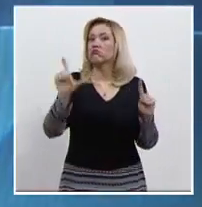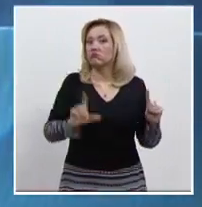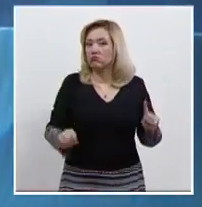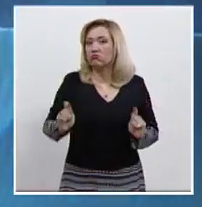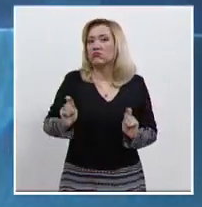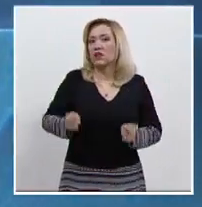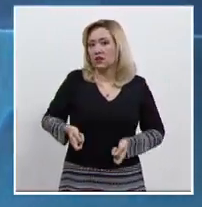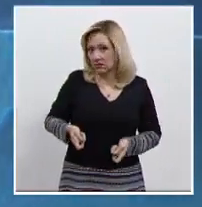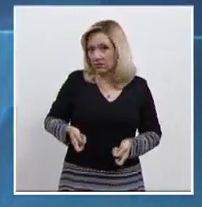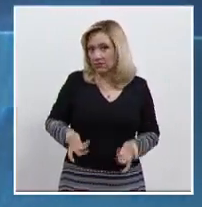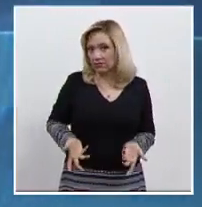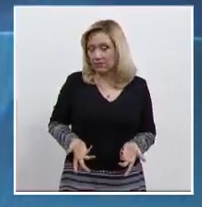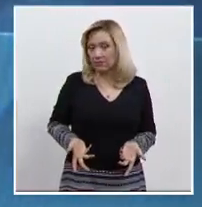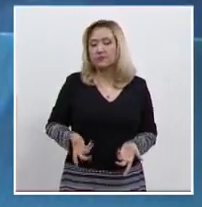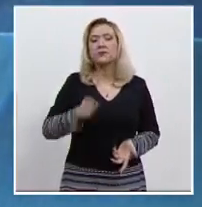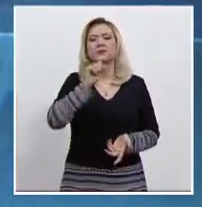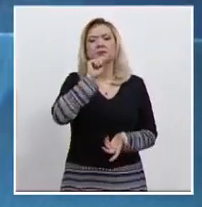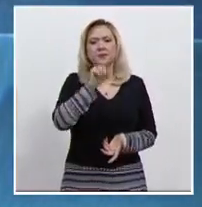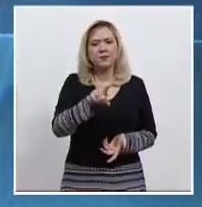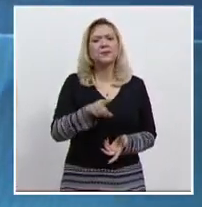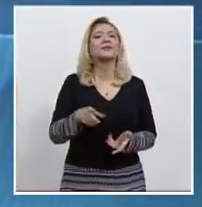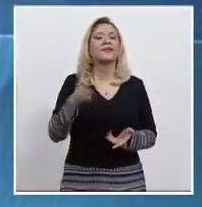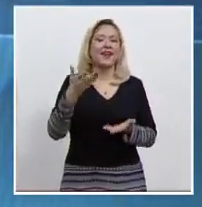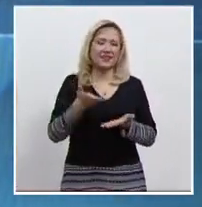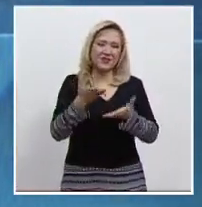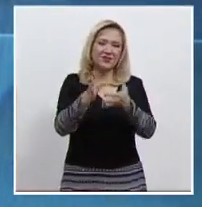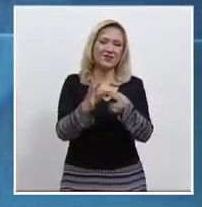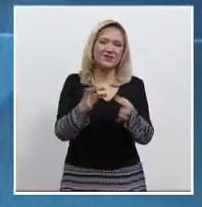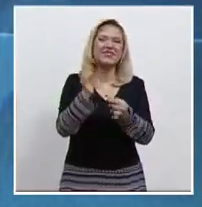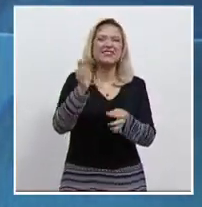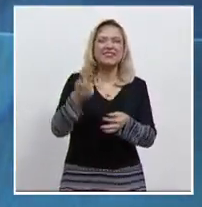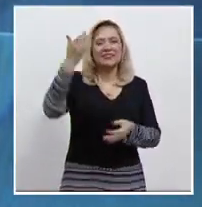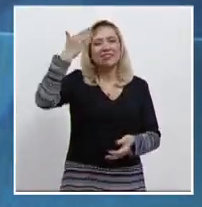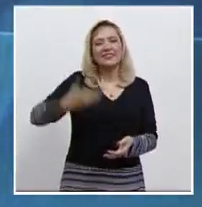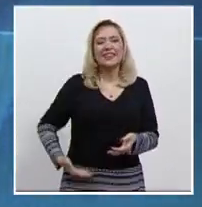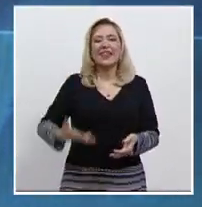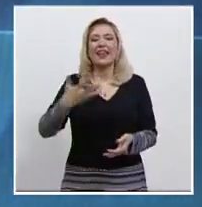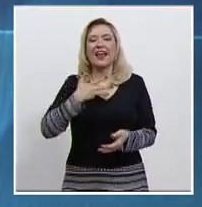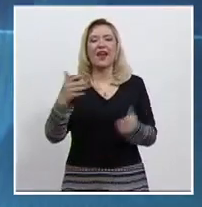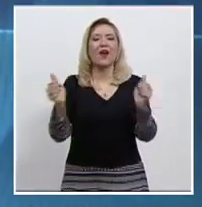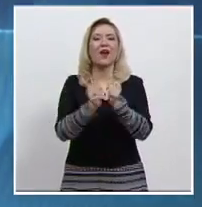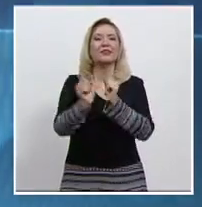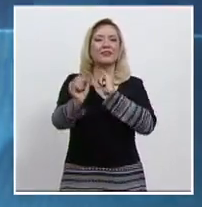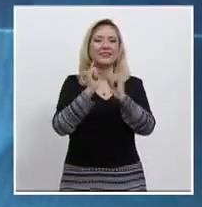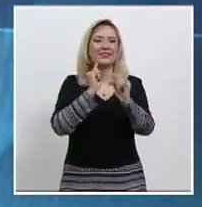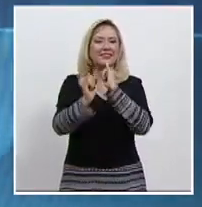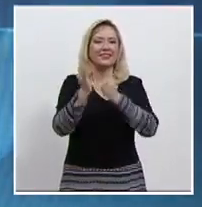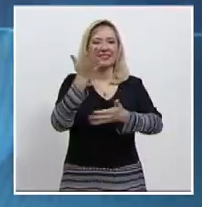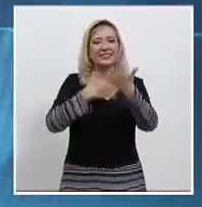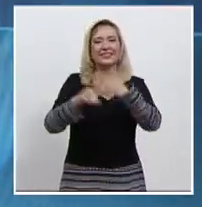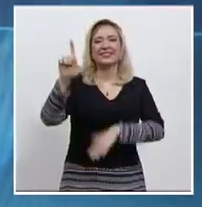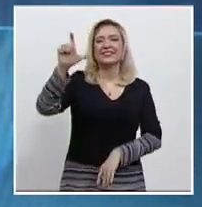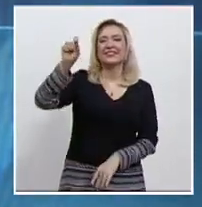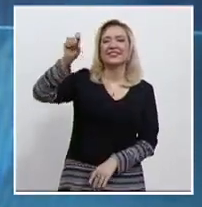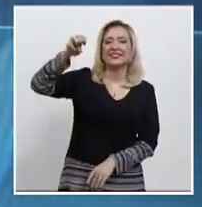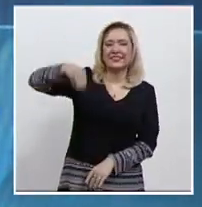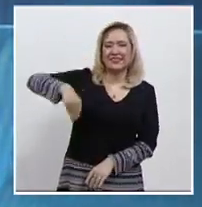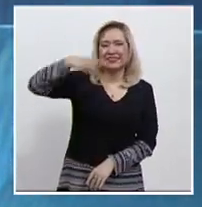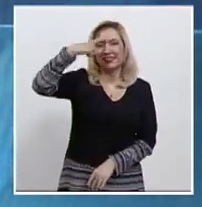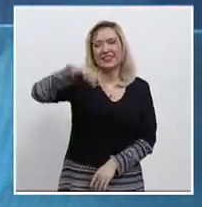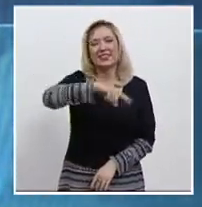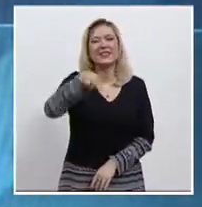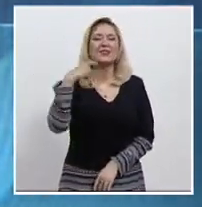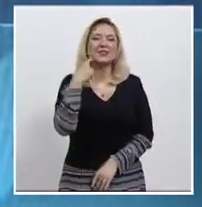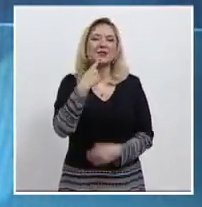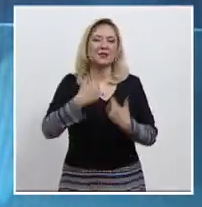Federación. Antes de empezar, permítame informarle que esta transmisión se realiza de manera simultánea en lengua de señas mexicana con